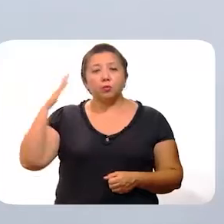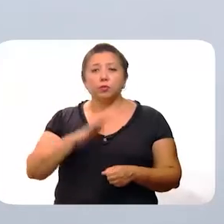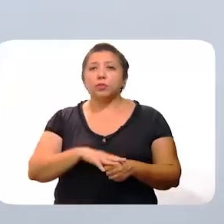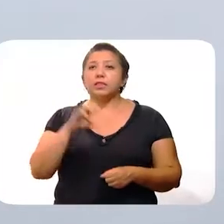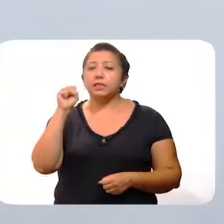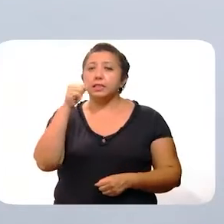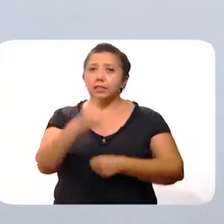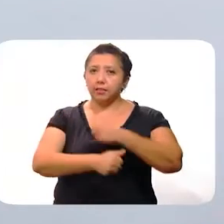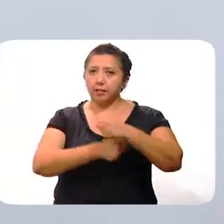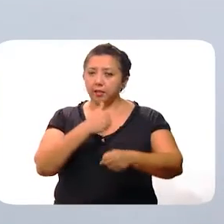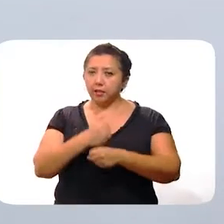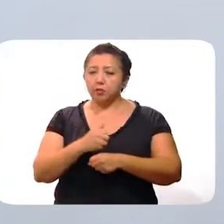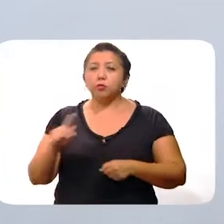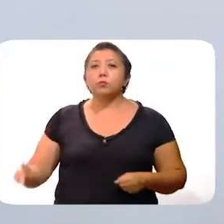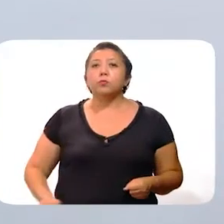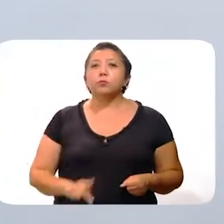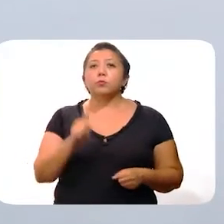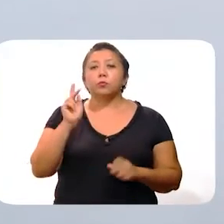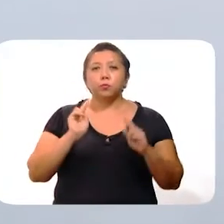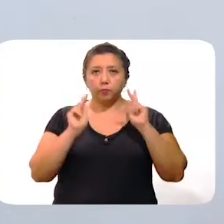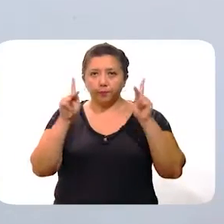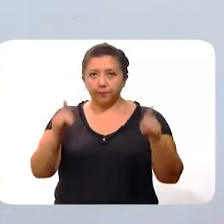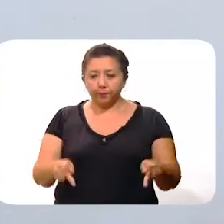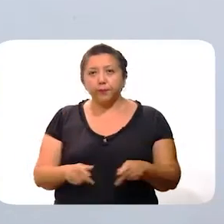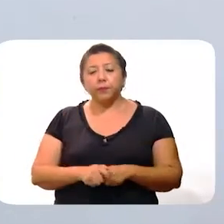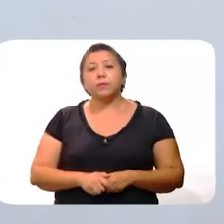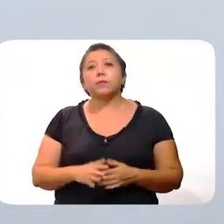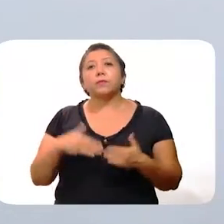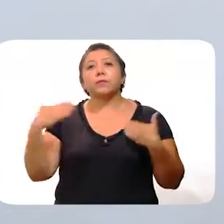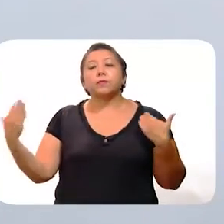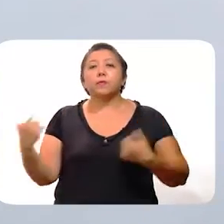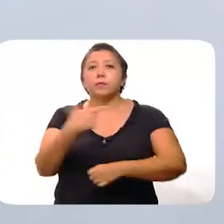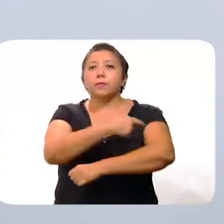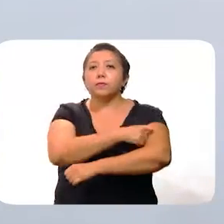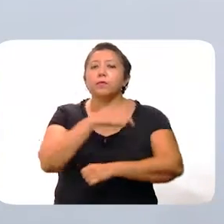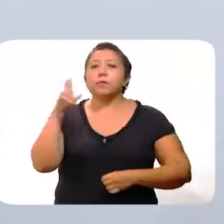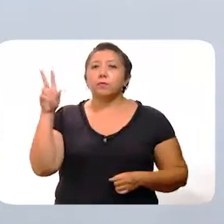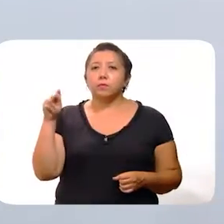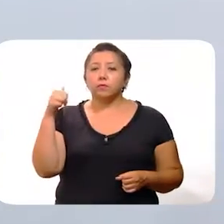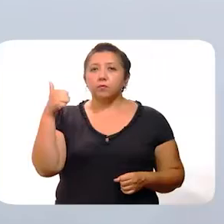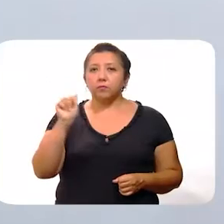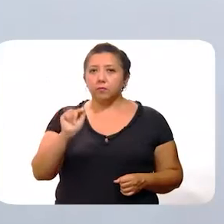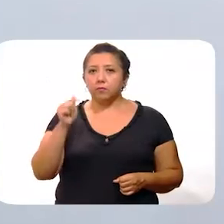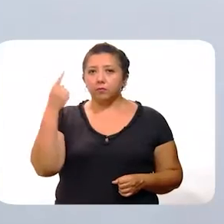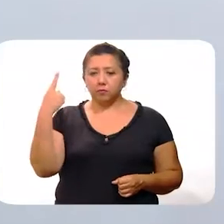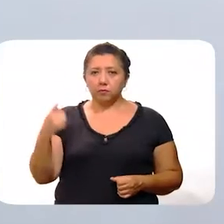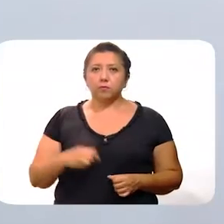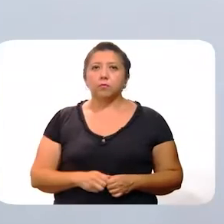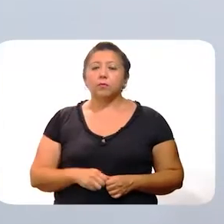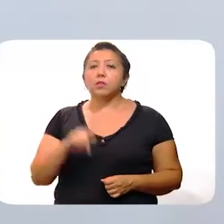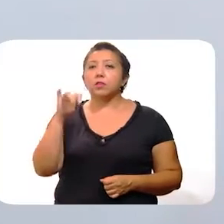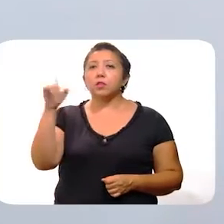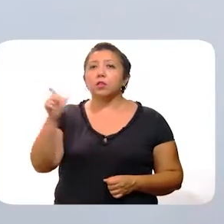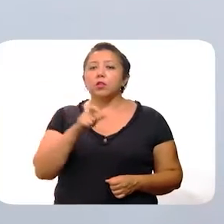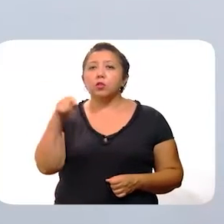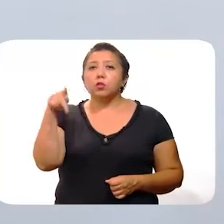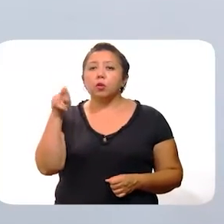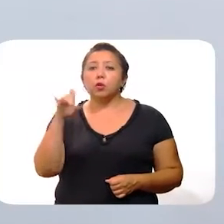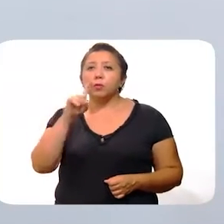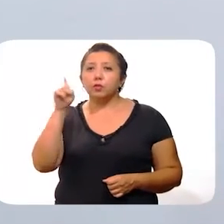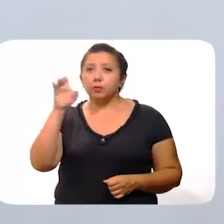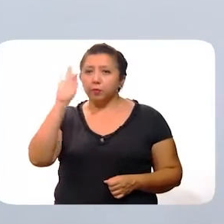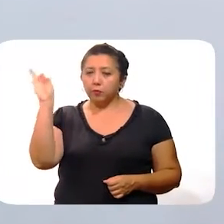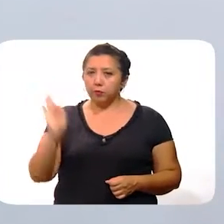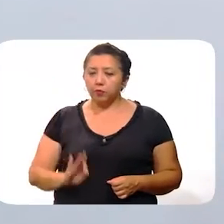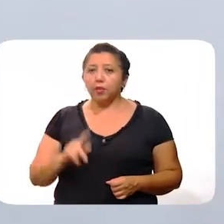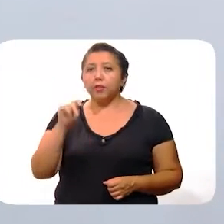de 60 años en los municipios de Progreso, con un avance en la vacunación del 86.1%, Tixcocop con 100%